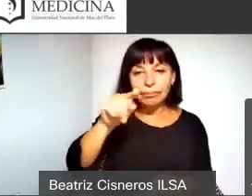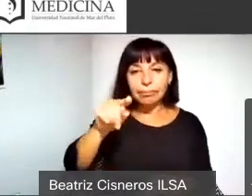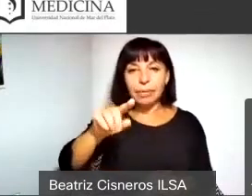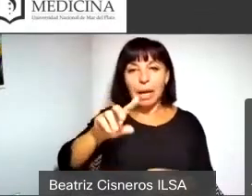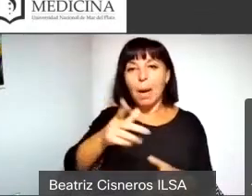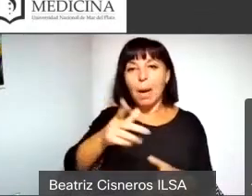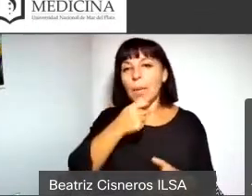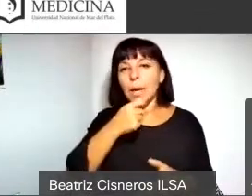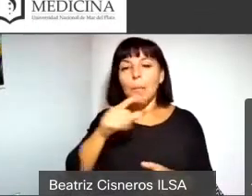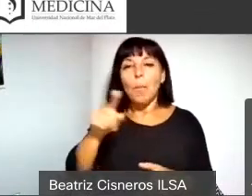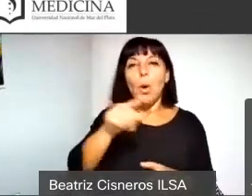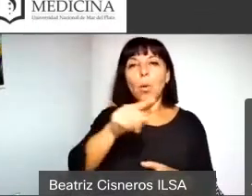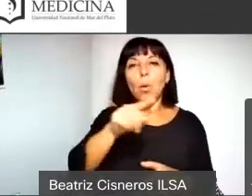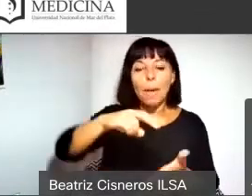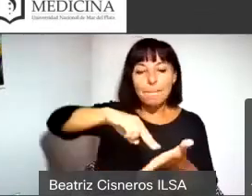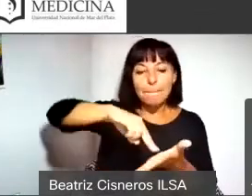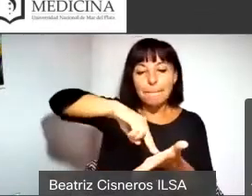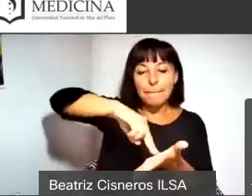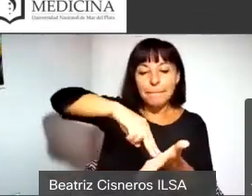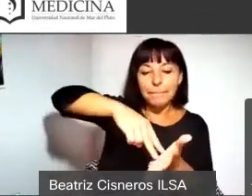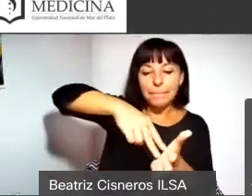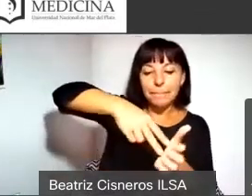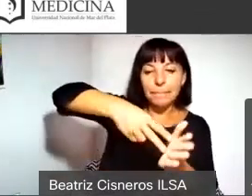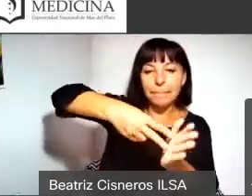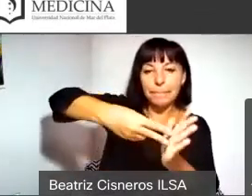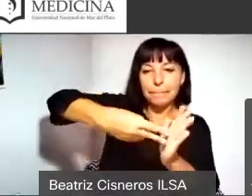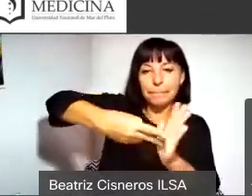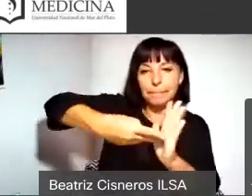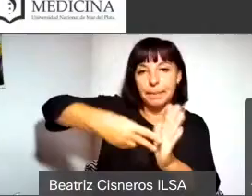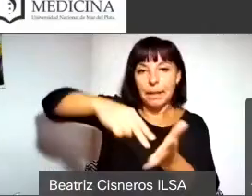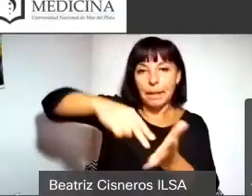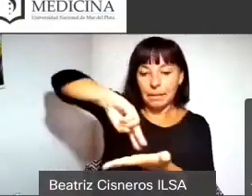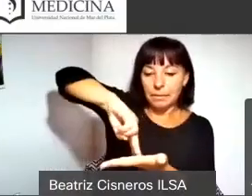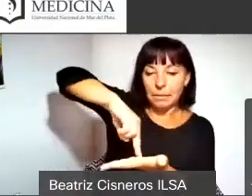giran, ¿sí? En el mismo lugar. Ese es el movimiento de rotación.